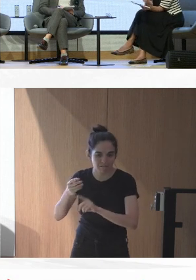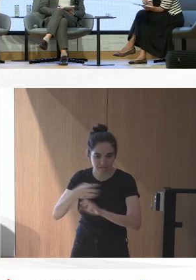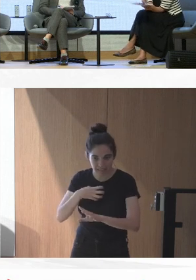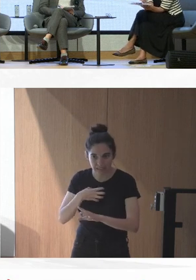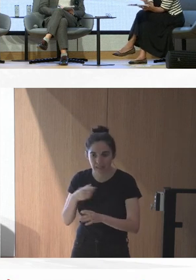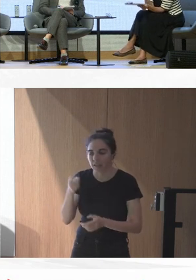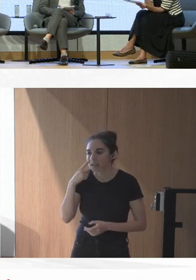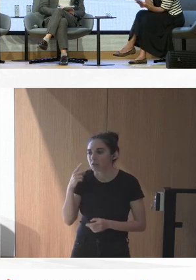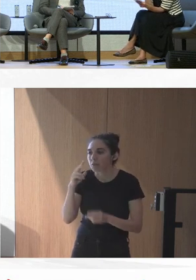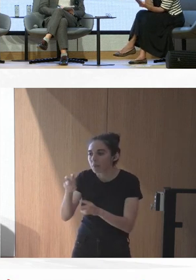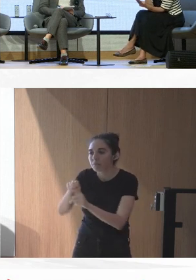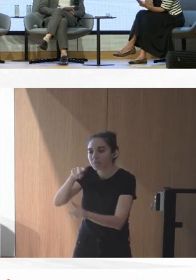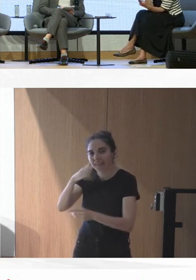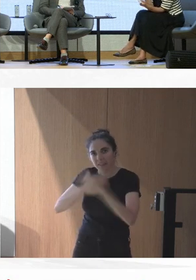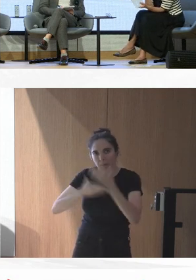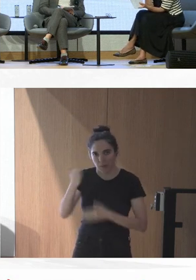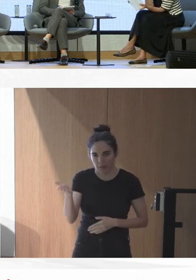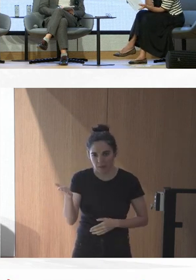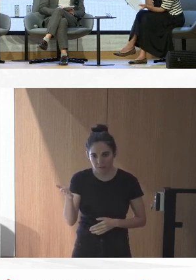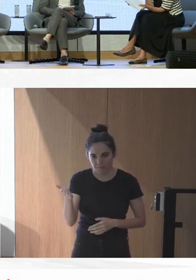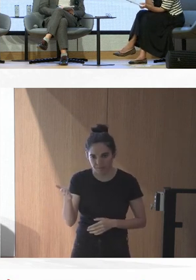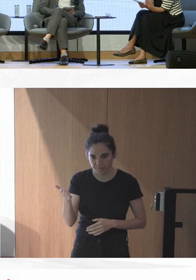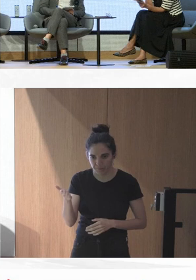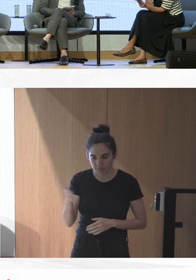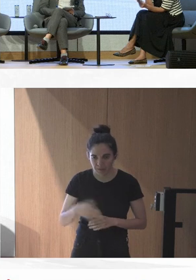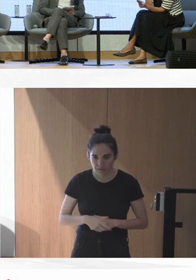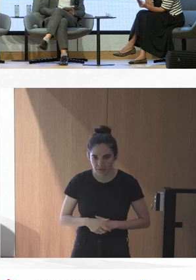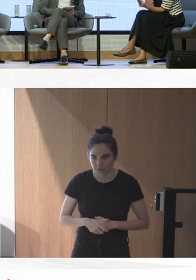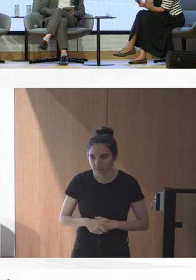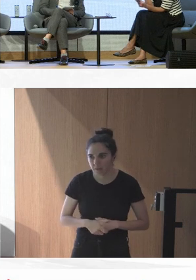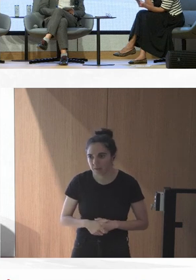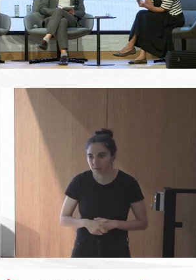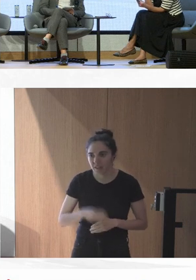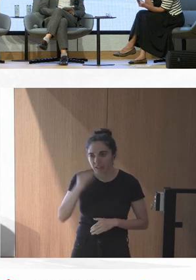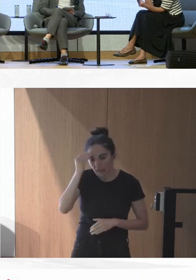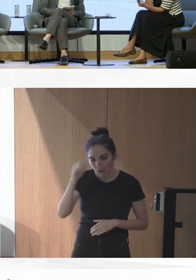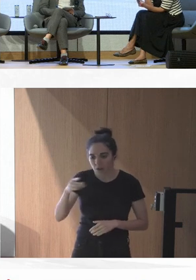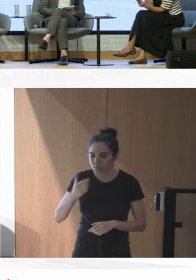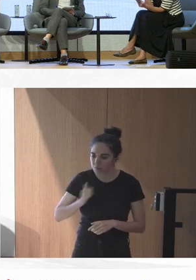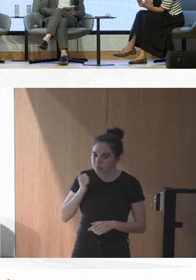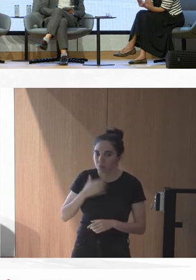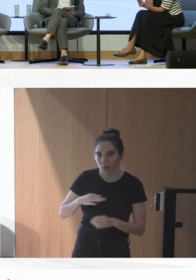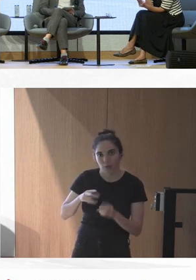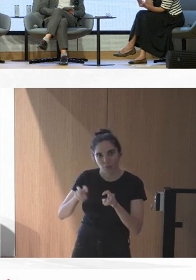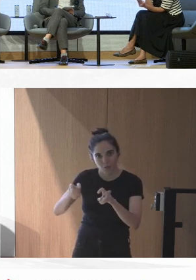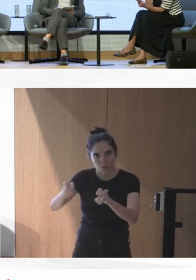la discapacidad, ¿no? Entonces ahí hay creo que áreas de oportunidad muy relevantes.